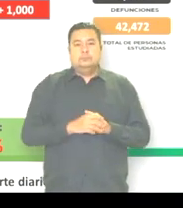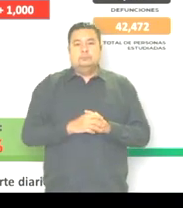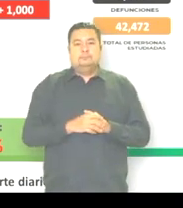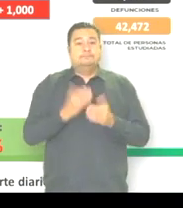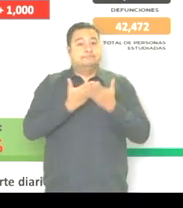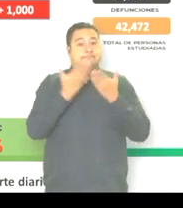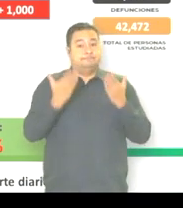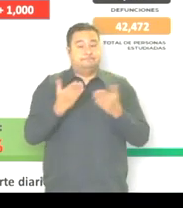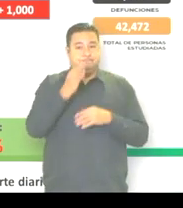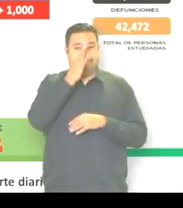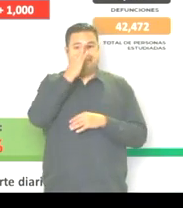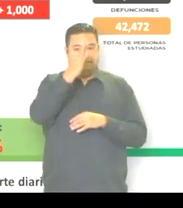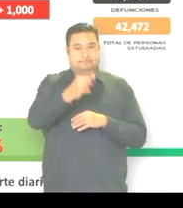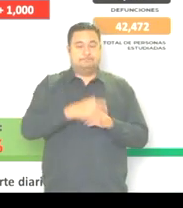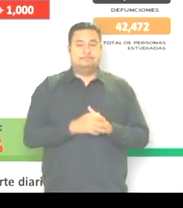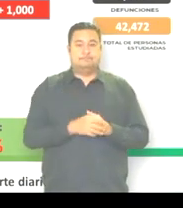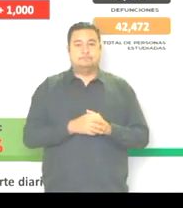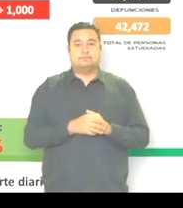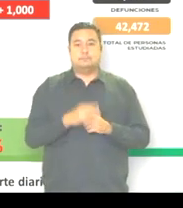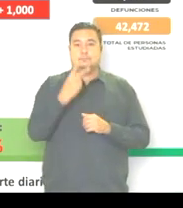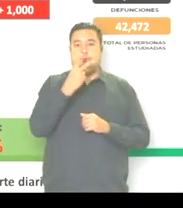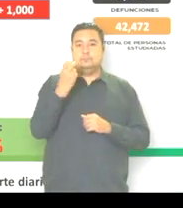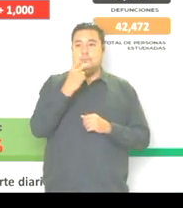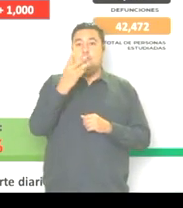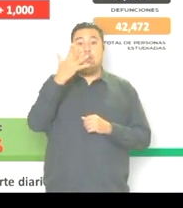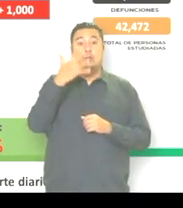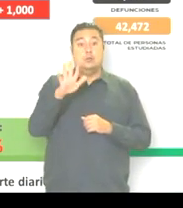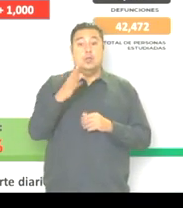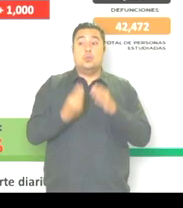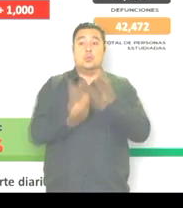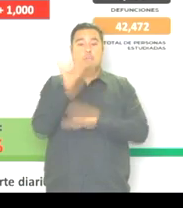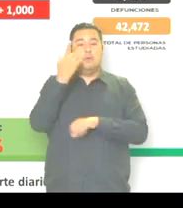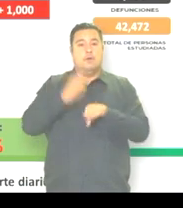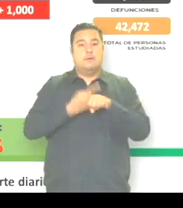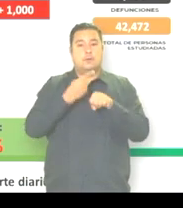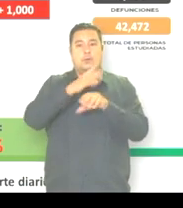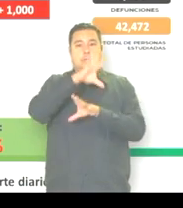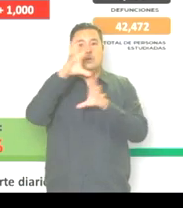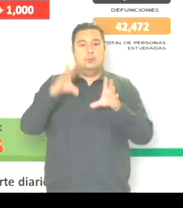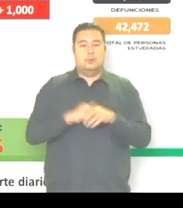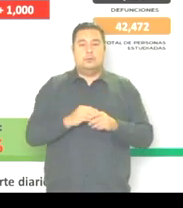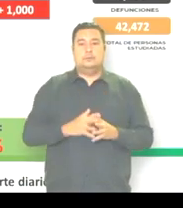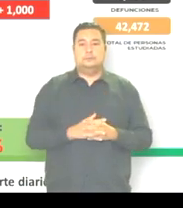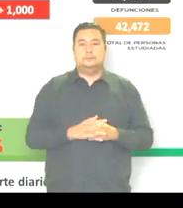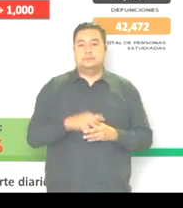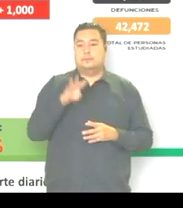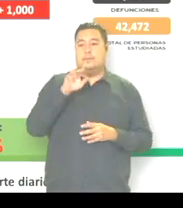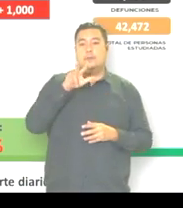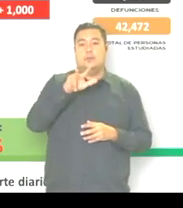esta ocasión damos a conocer también 210 casos nuevos para un total de